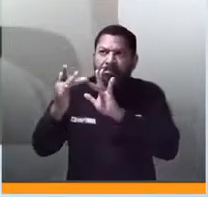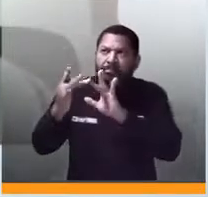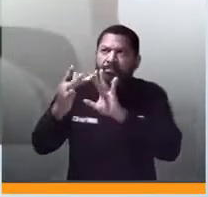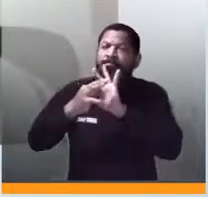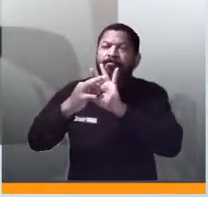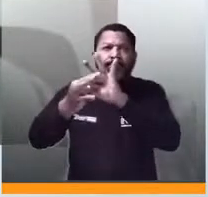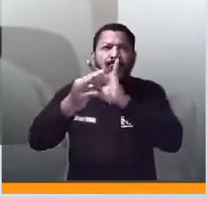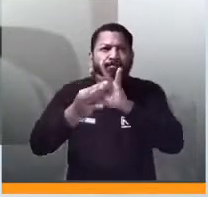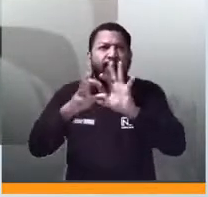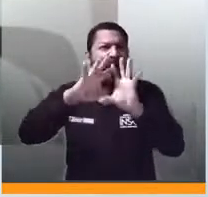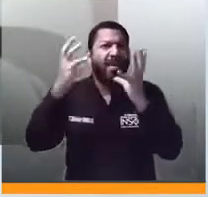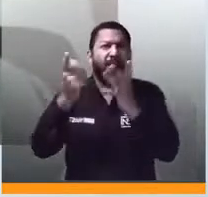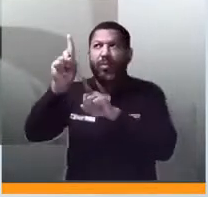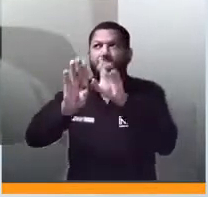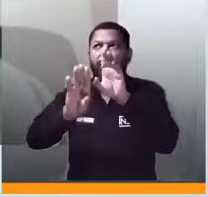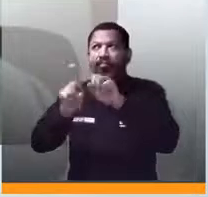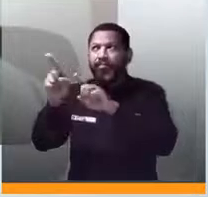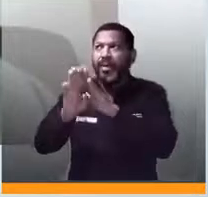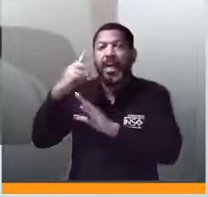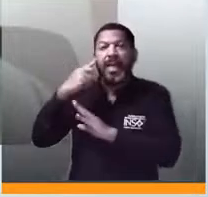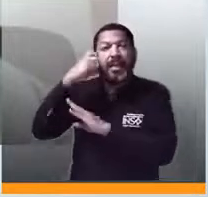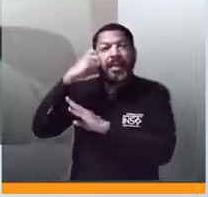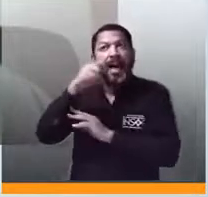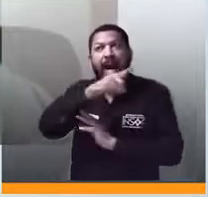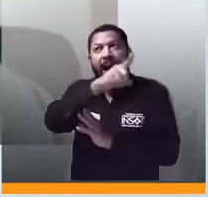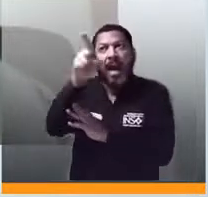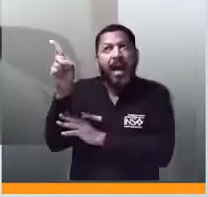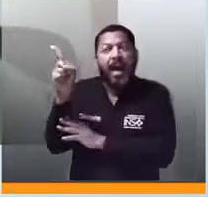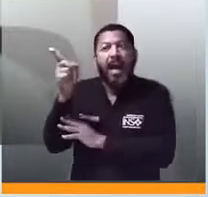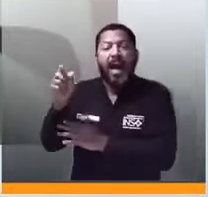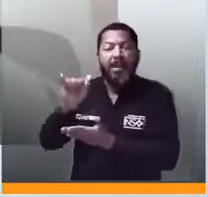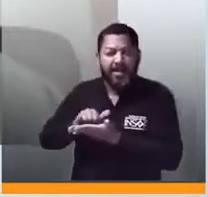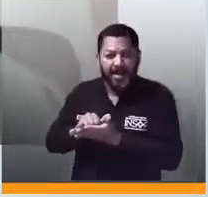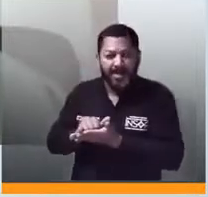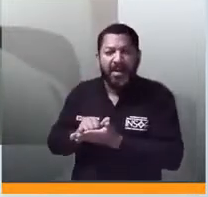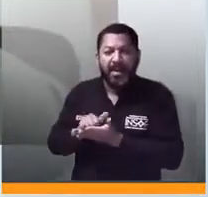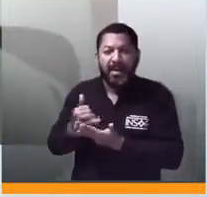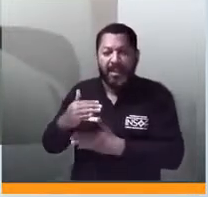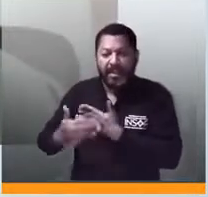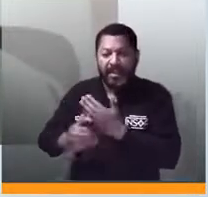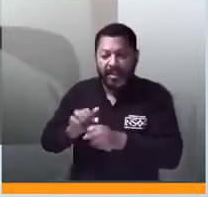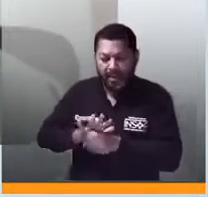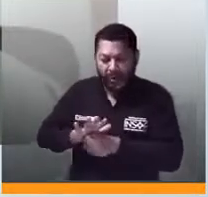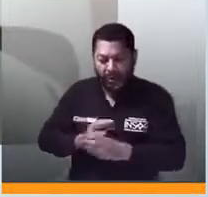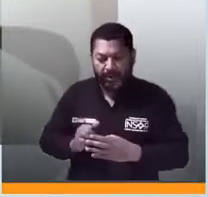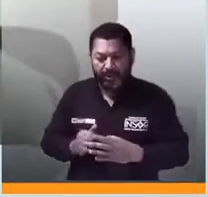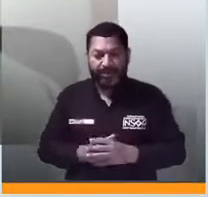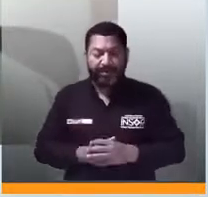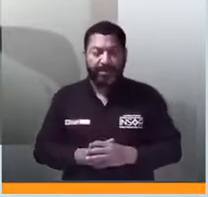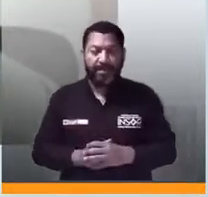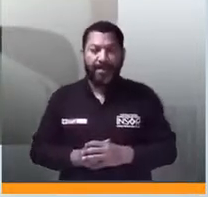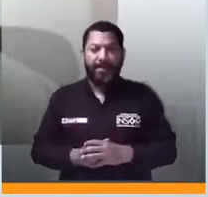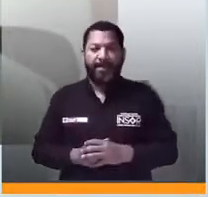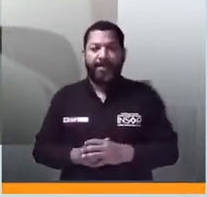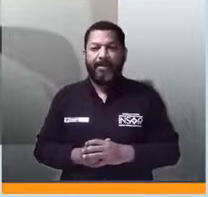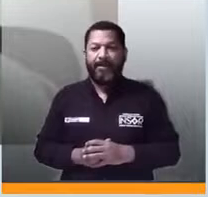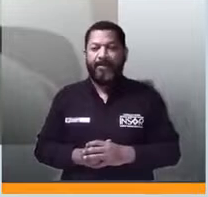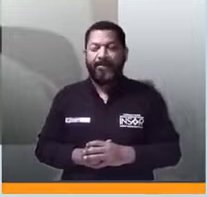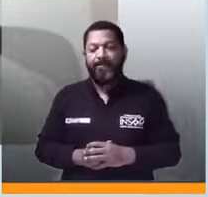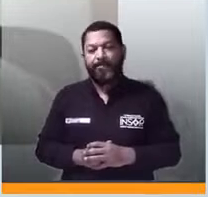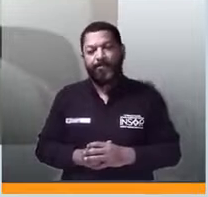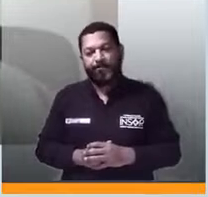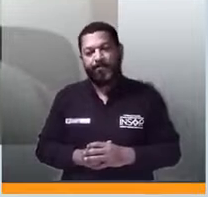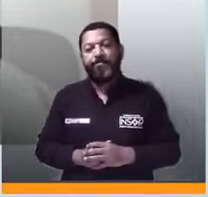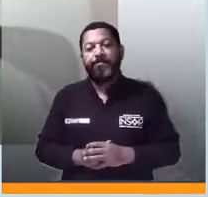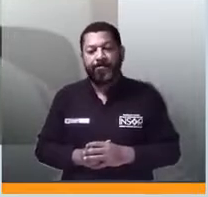hoy el mundo también en los desafíos y retos de la educación superior está jalonando. Y hemos hecho unos ejercicios